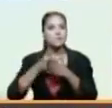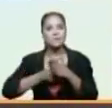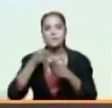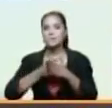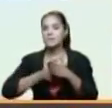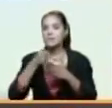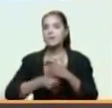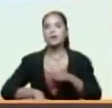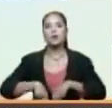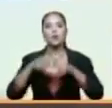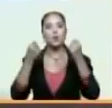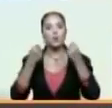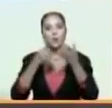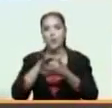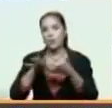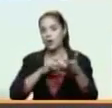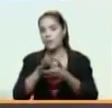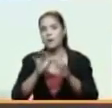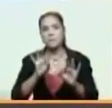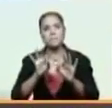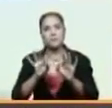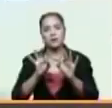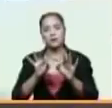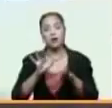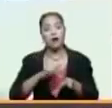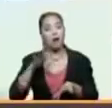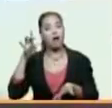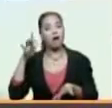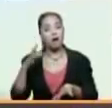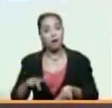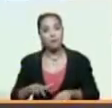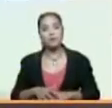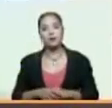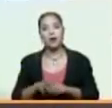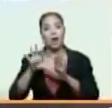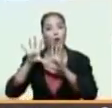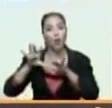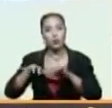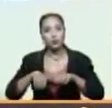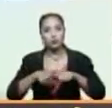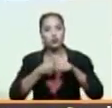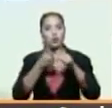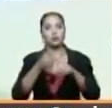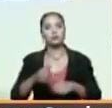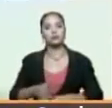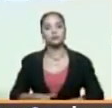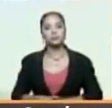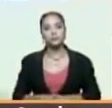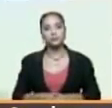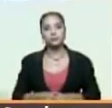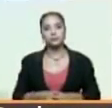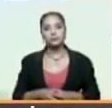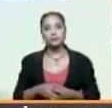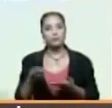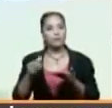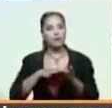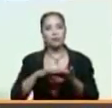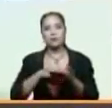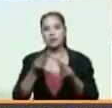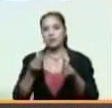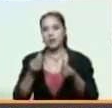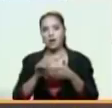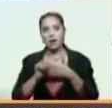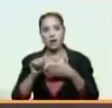los delitos particularmente graves como son la corrupción, el lavado de dinero,